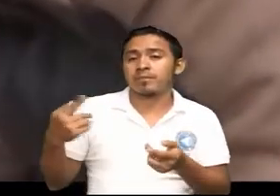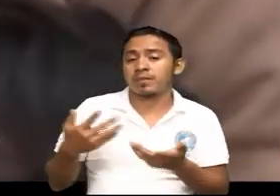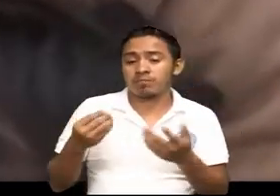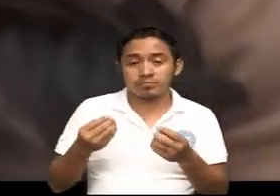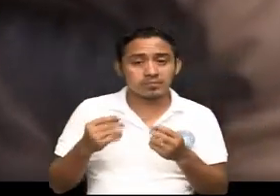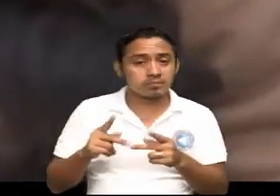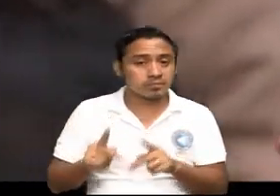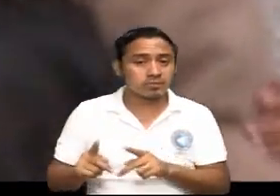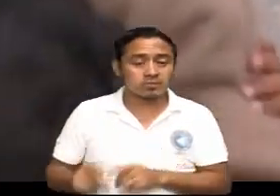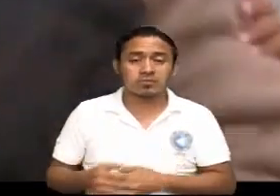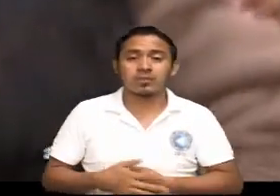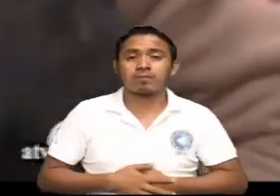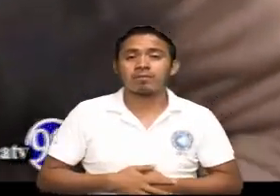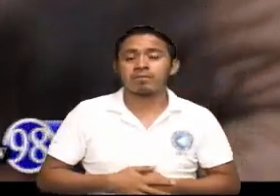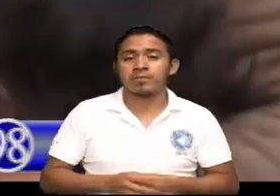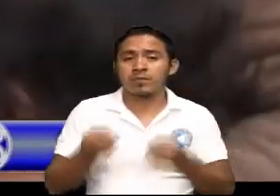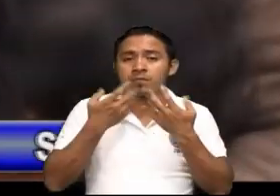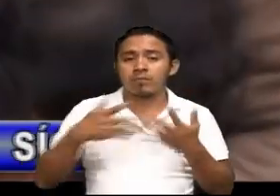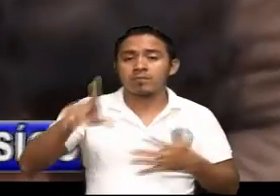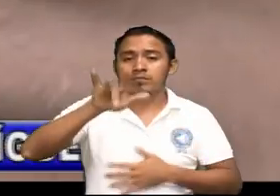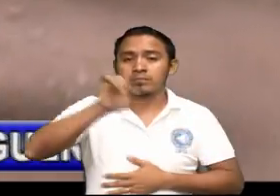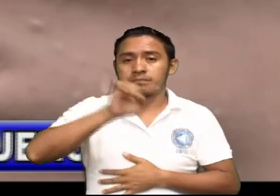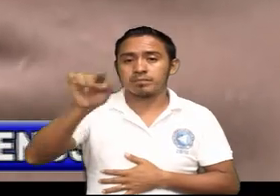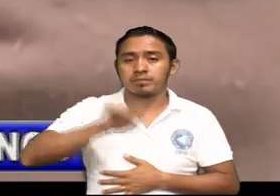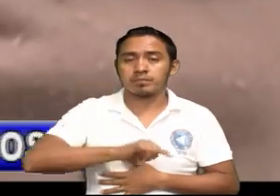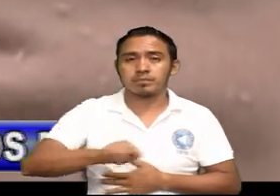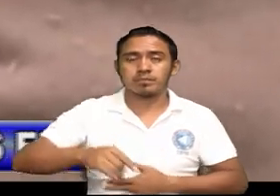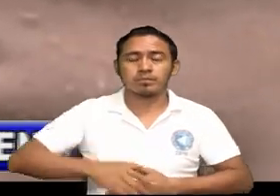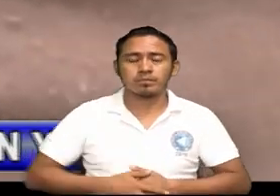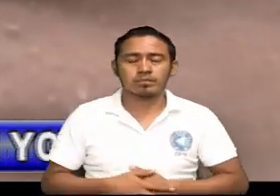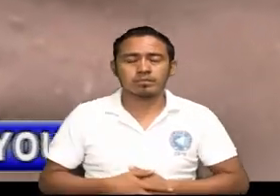familias. Para el canal parlamentario, informó Liz Escoto.